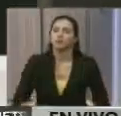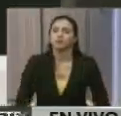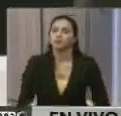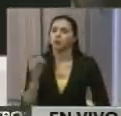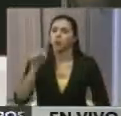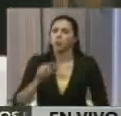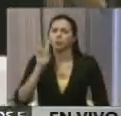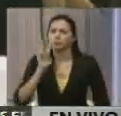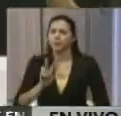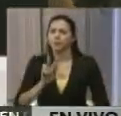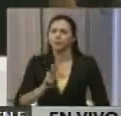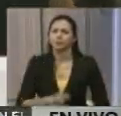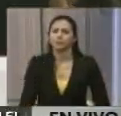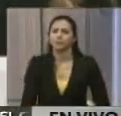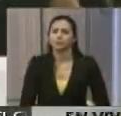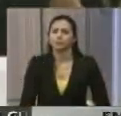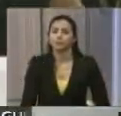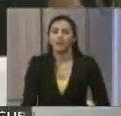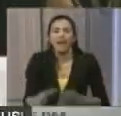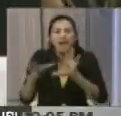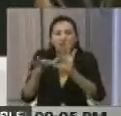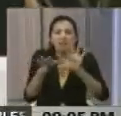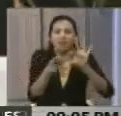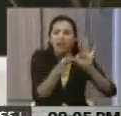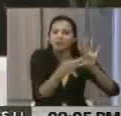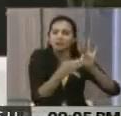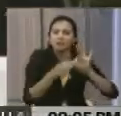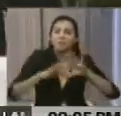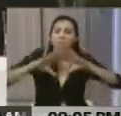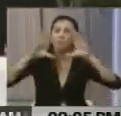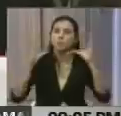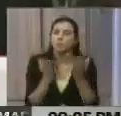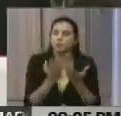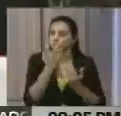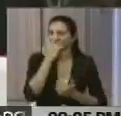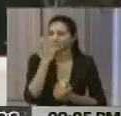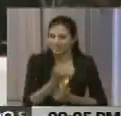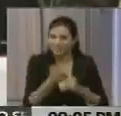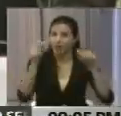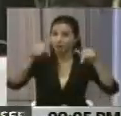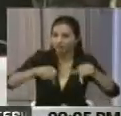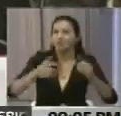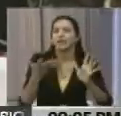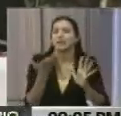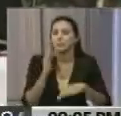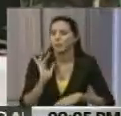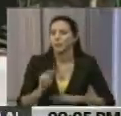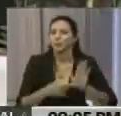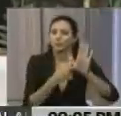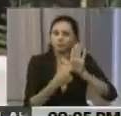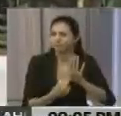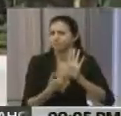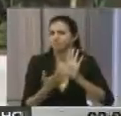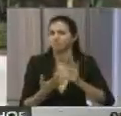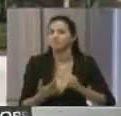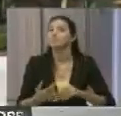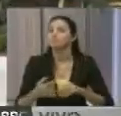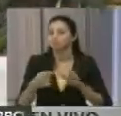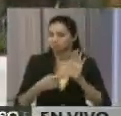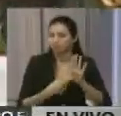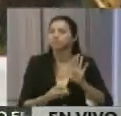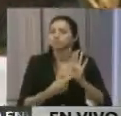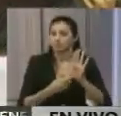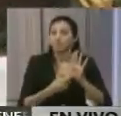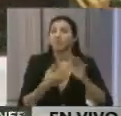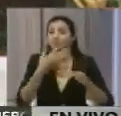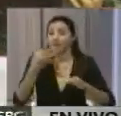hoy cosechamos, toda esa red de alianzas que hay en el mundo, la visita esta que es una expresión de ese trabajo, de esa siembra